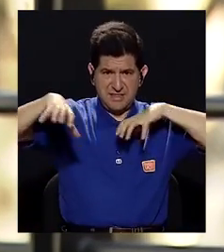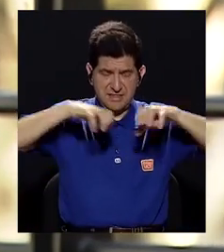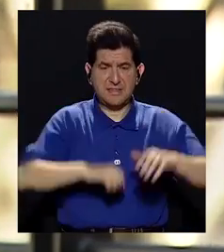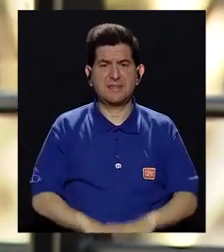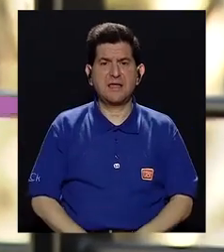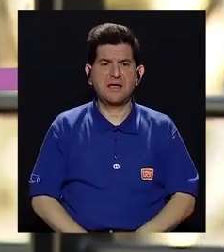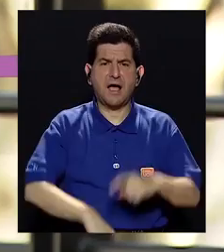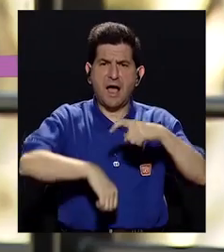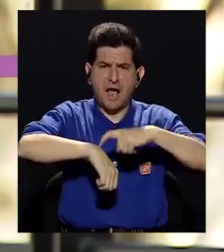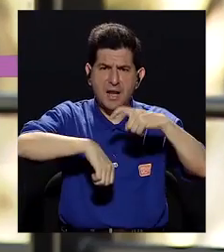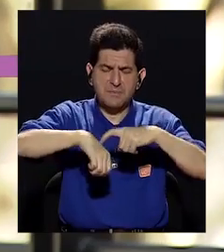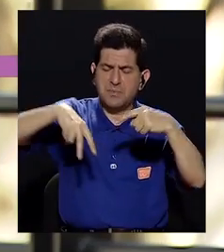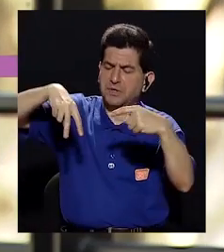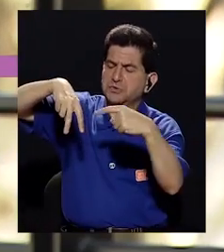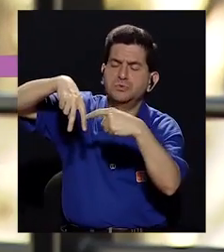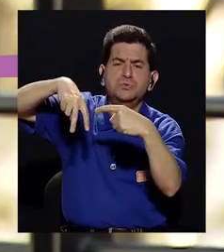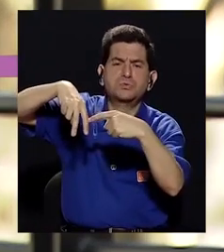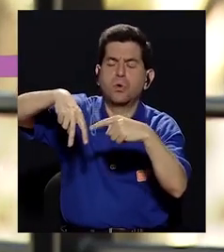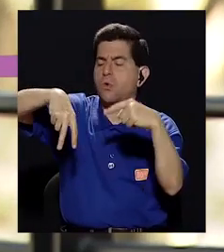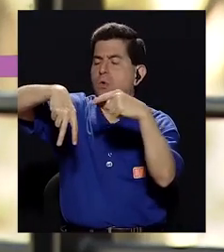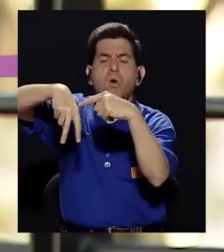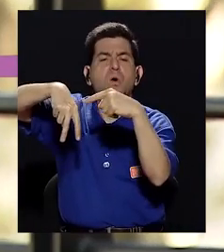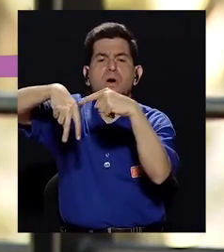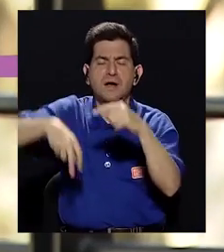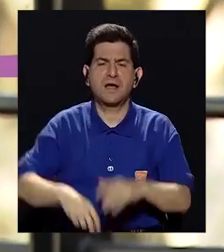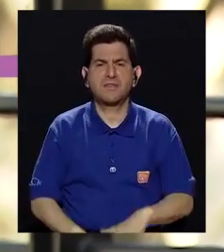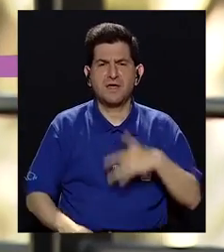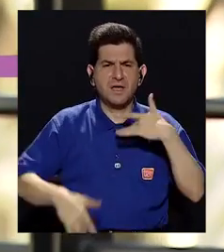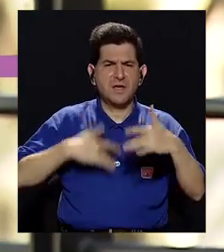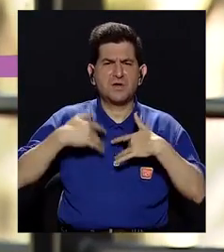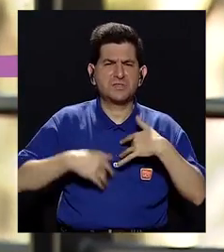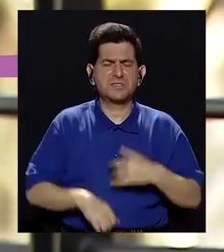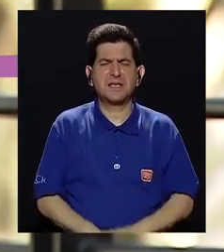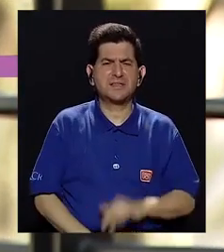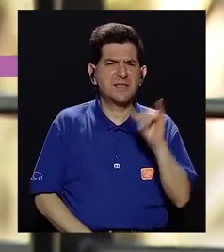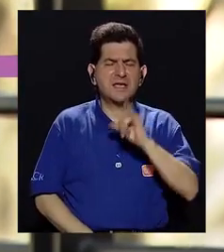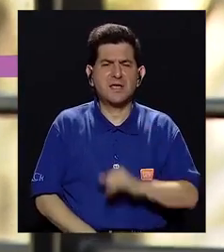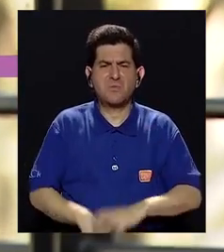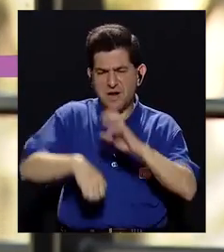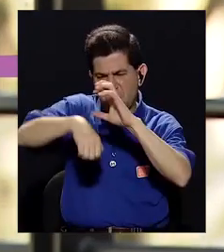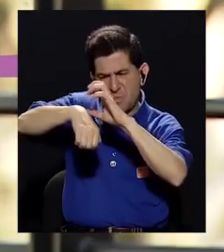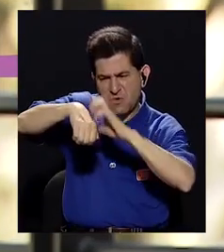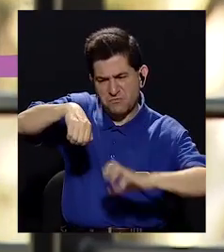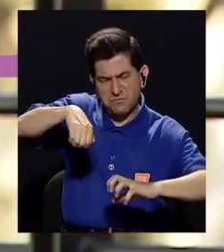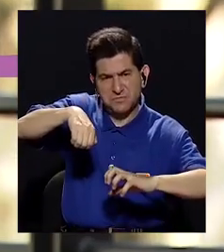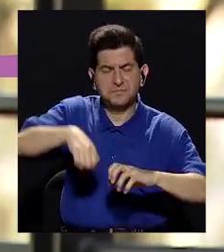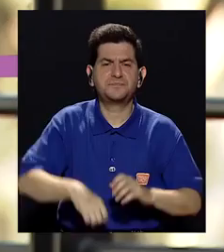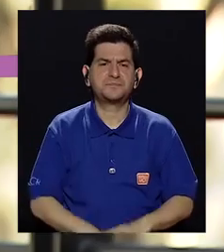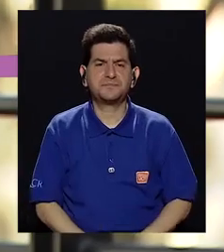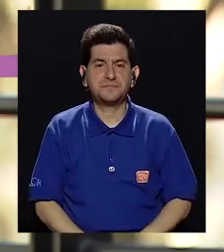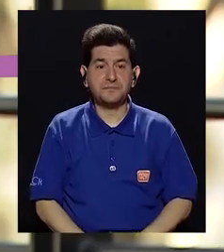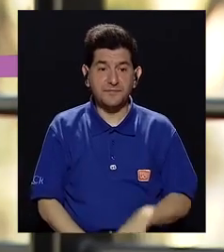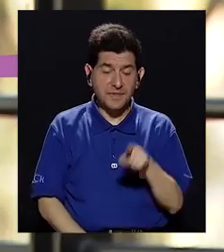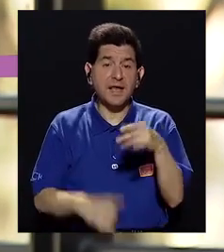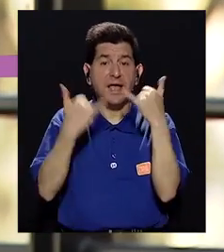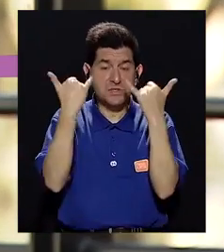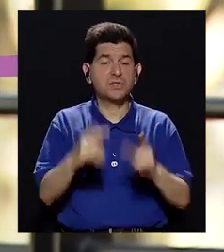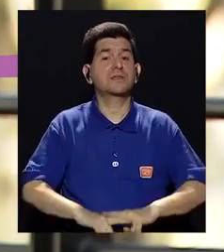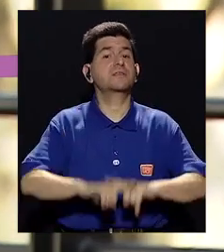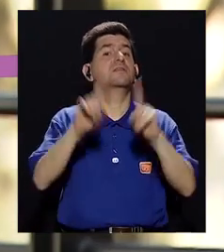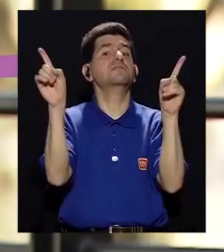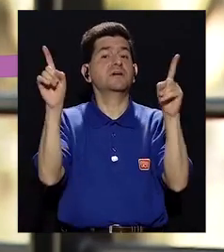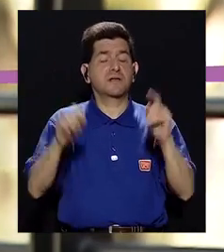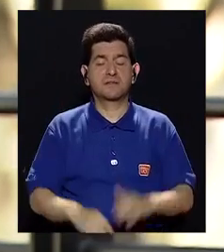ya cuando mueven la rodilla o mueven la cadera, entonces sienten un raspado cada vez que mueven. Uh-huh. Entonces eso ya